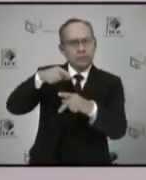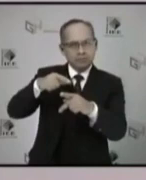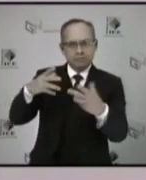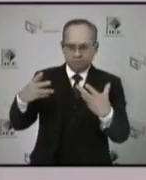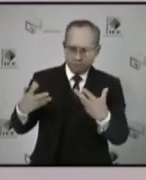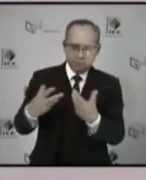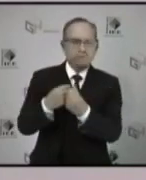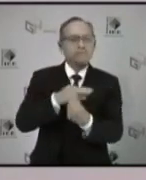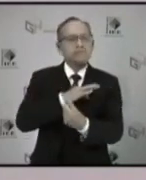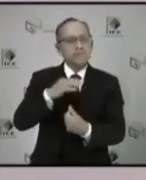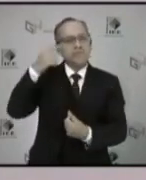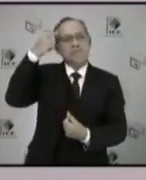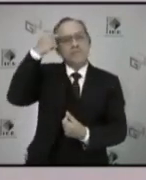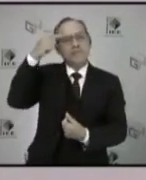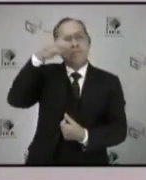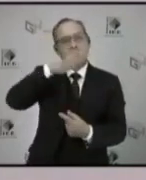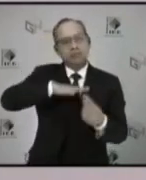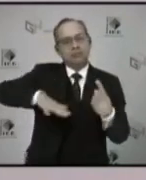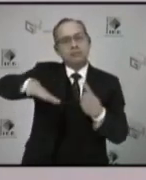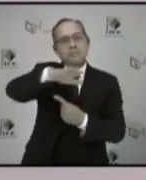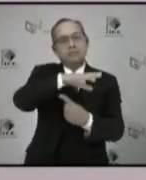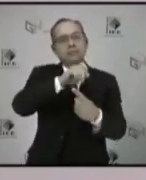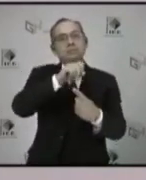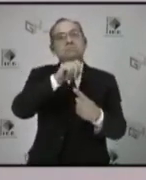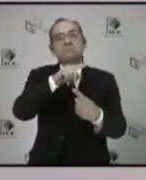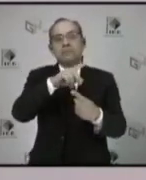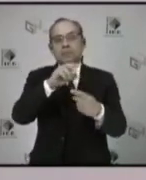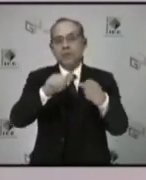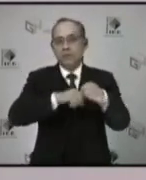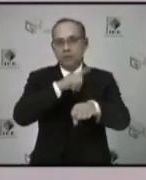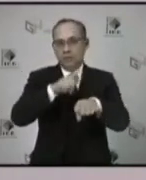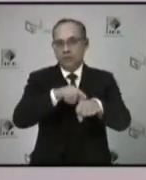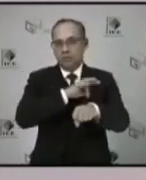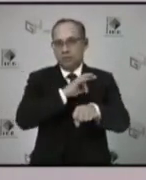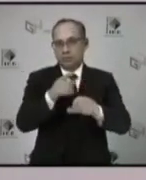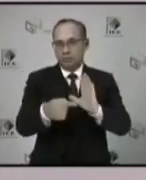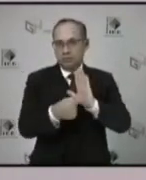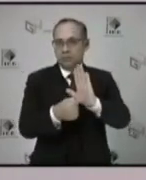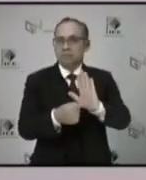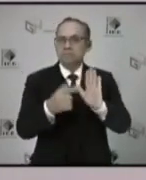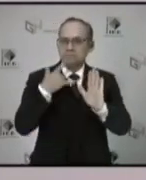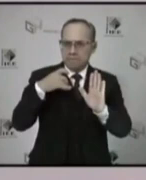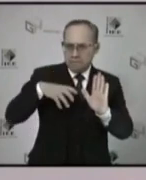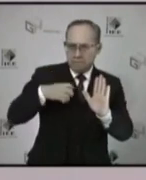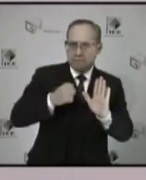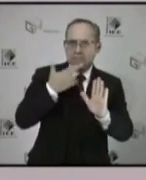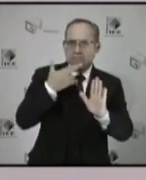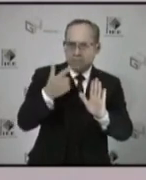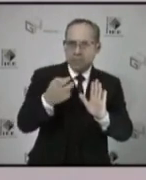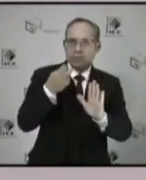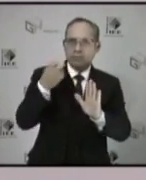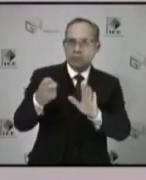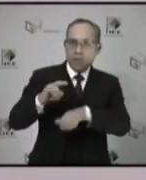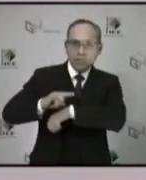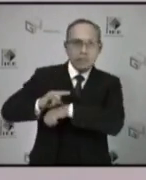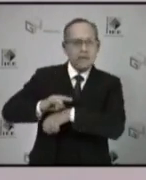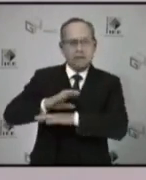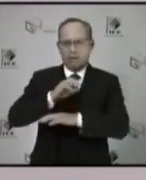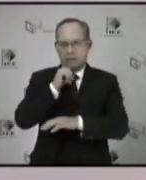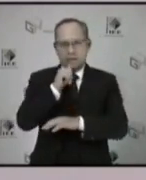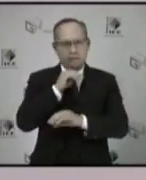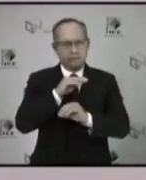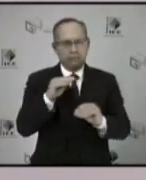ambientalista con contundencia y sin simulaciones. Saludo Con afecto a